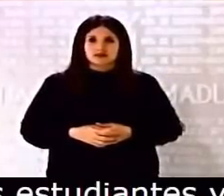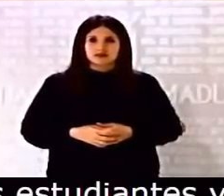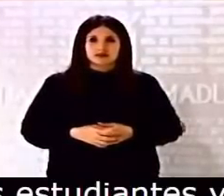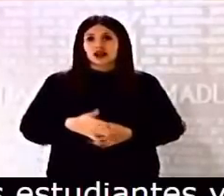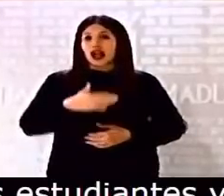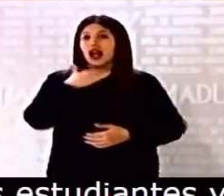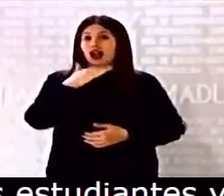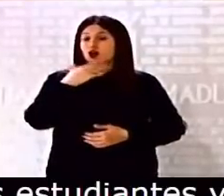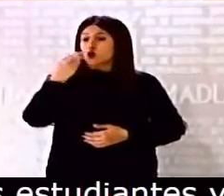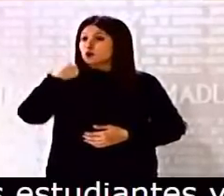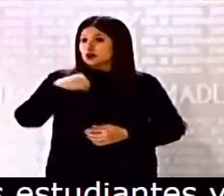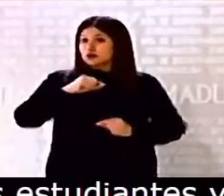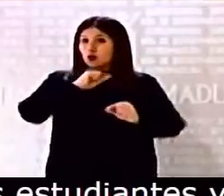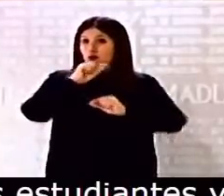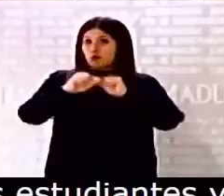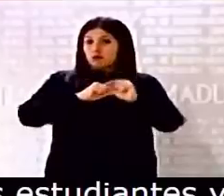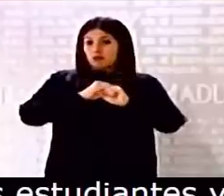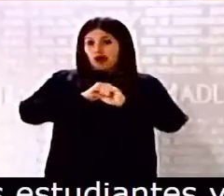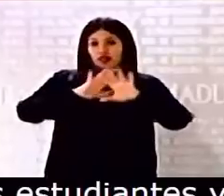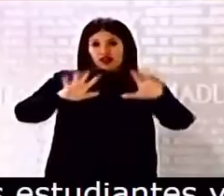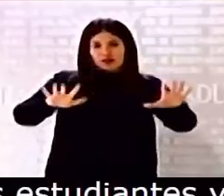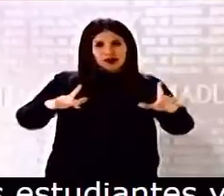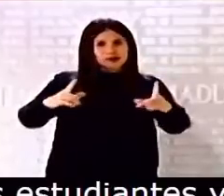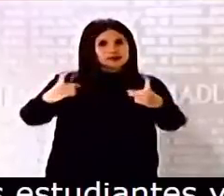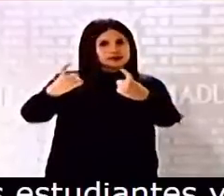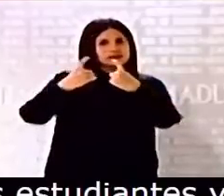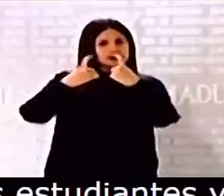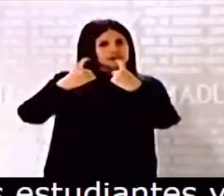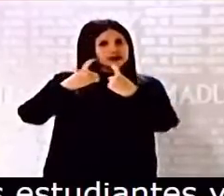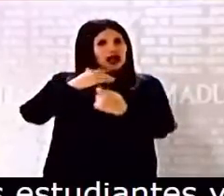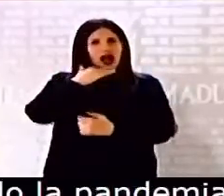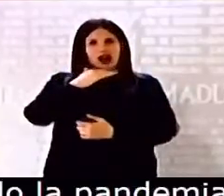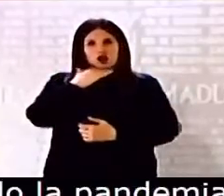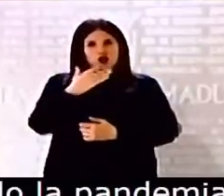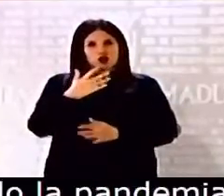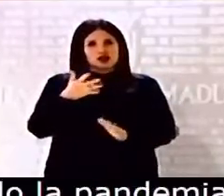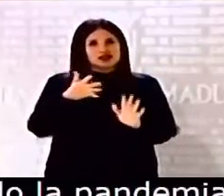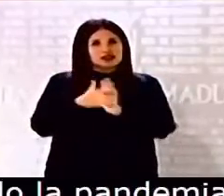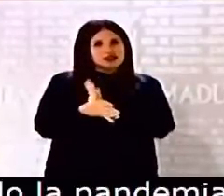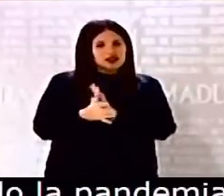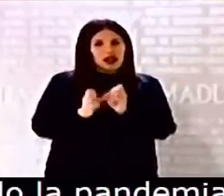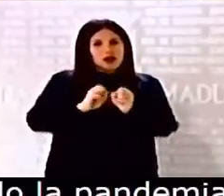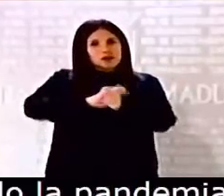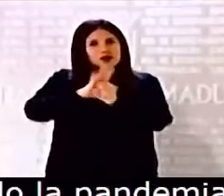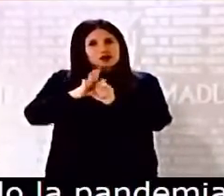enseñanza que nos ha dejado el abordaje de esta pandemia, que es que hay que adelantarse al virus.